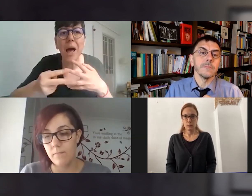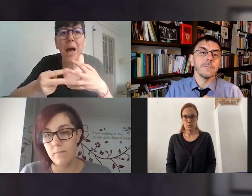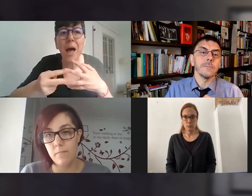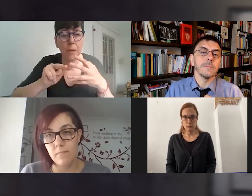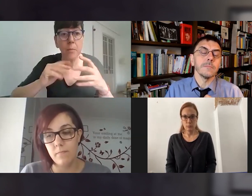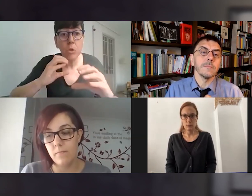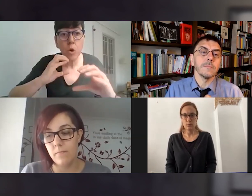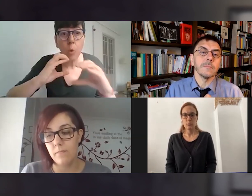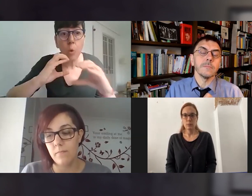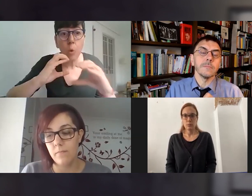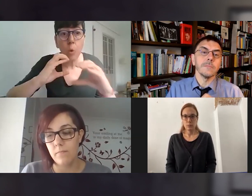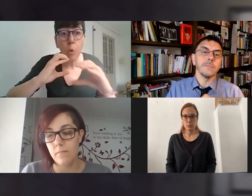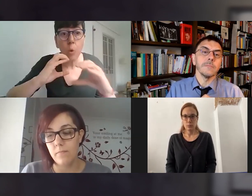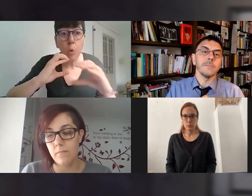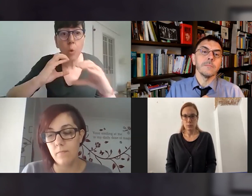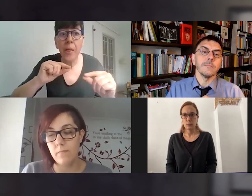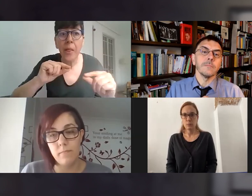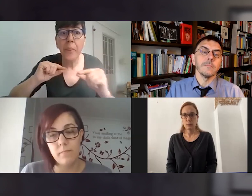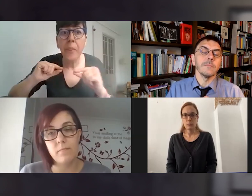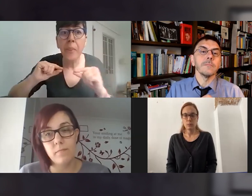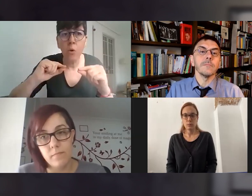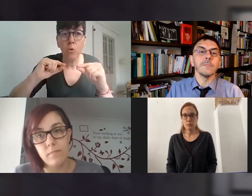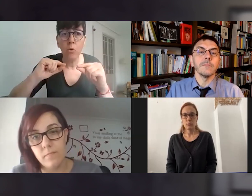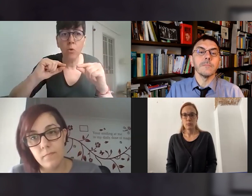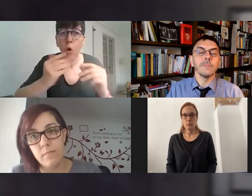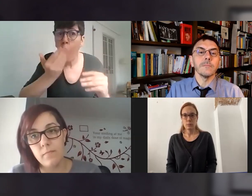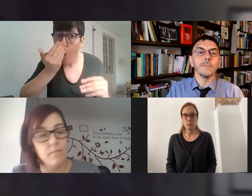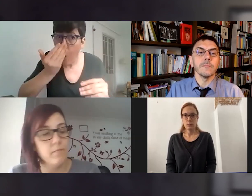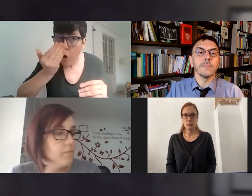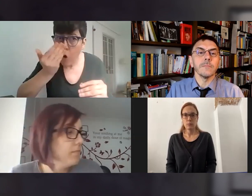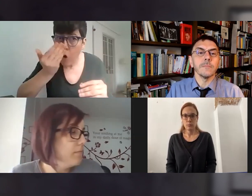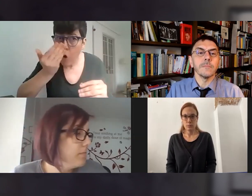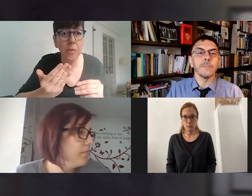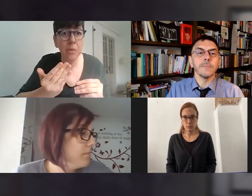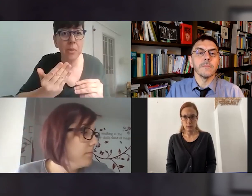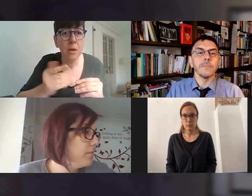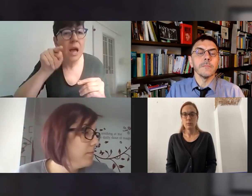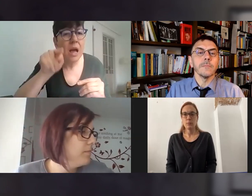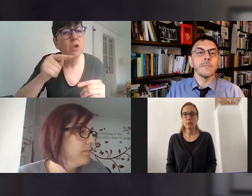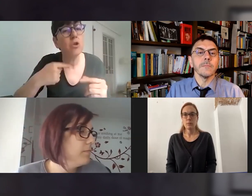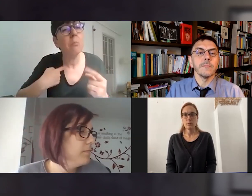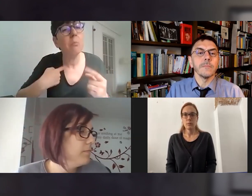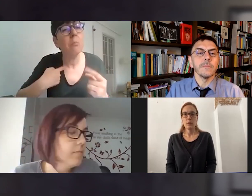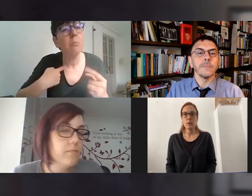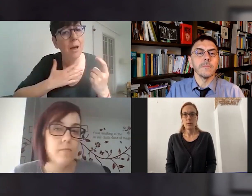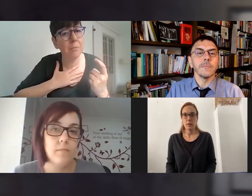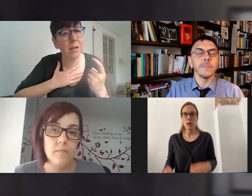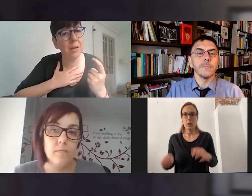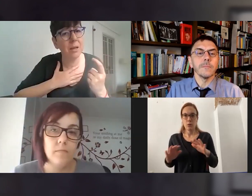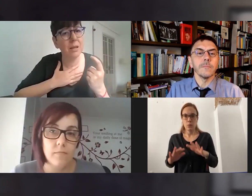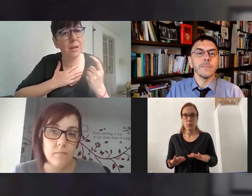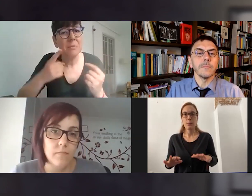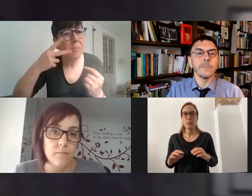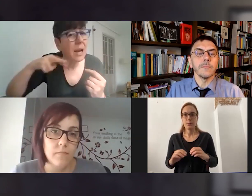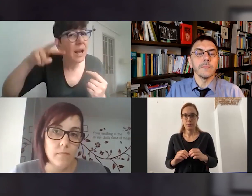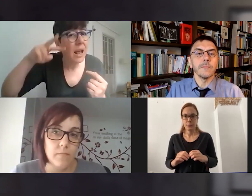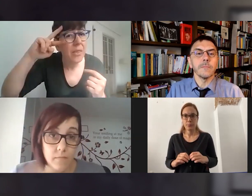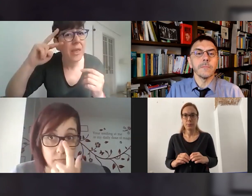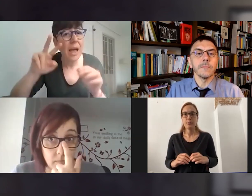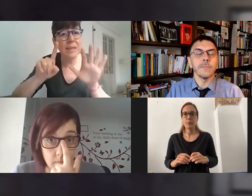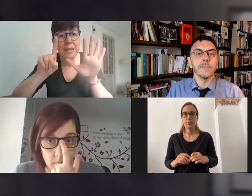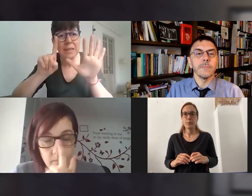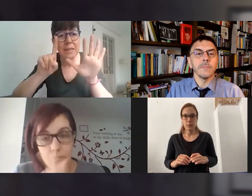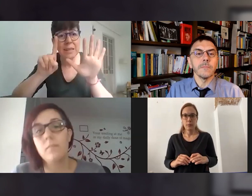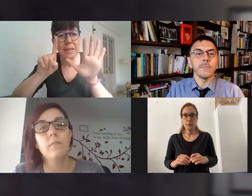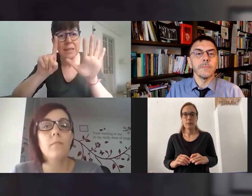por la unidad, por el consenso, pero siempre a través de la transparencia, del diálogo y con honestidad, y yo creo que